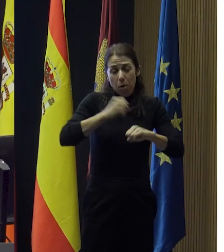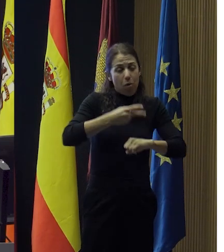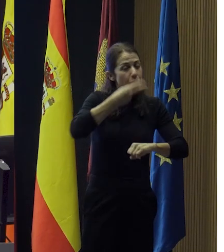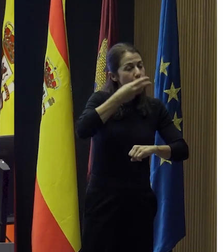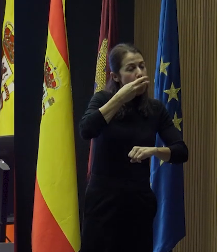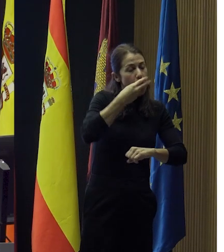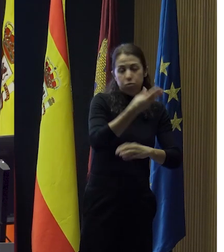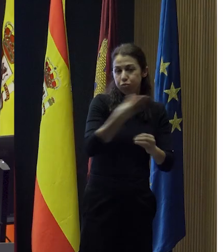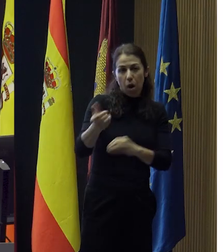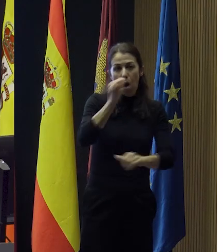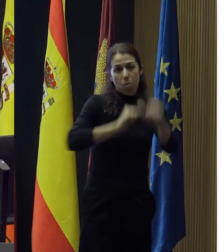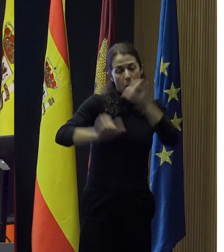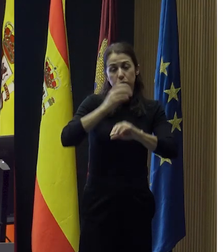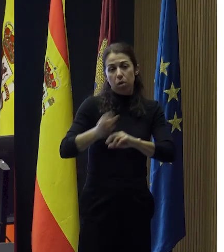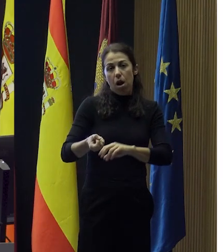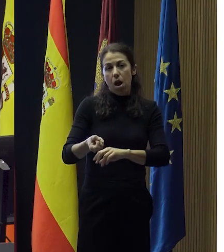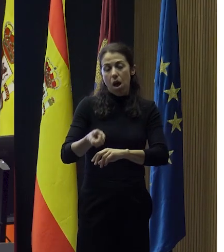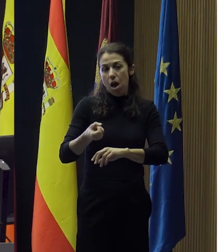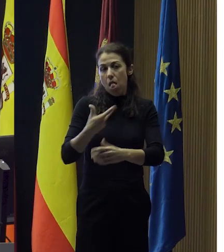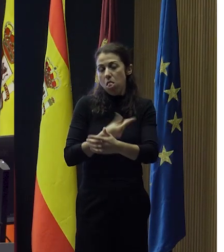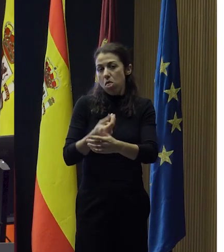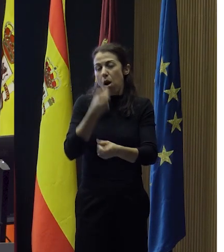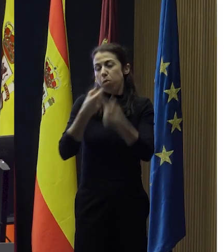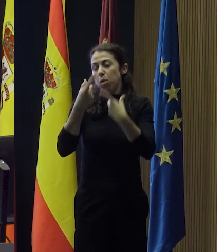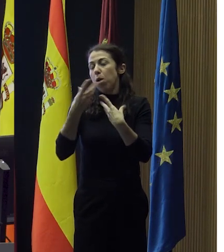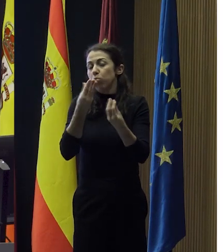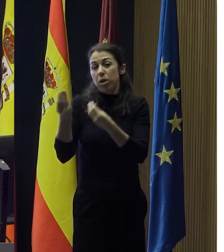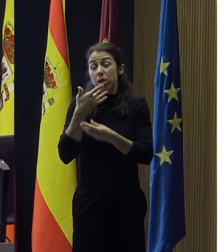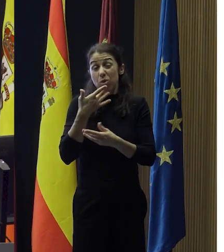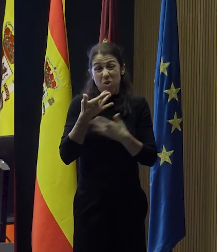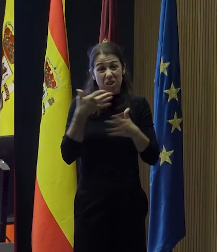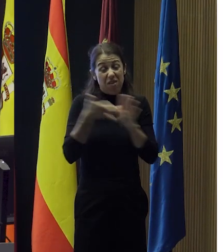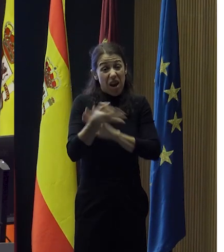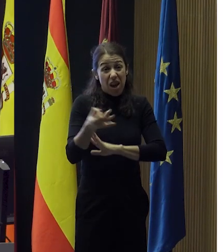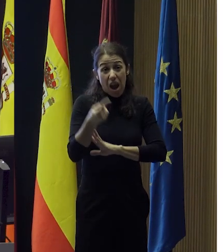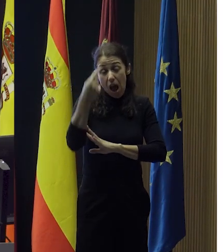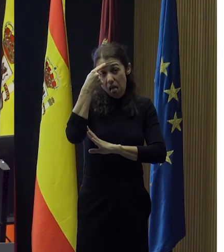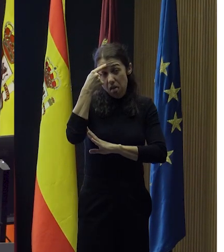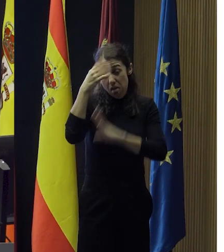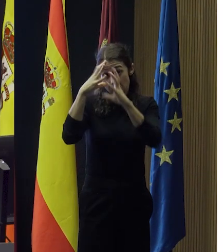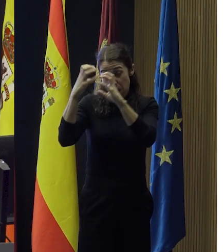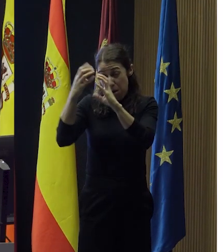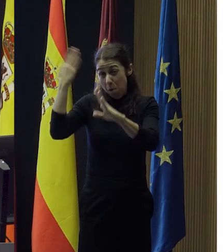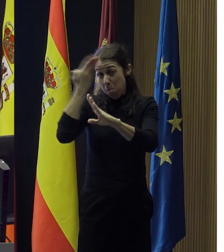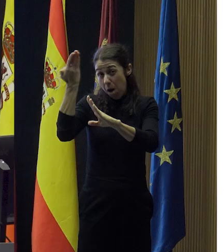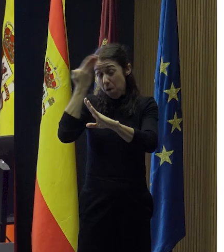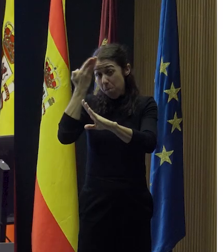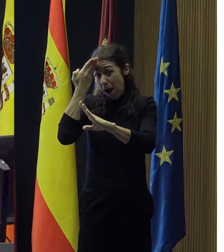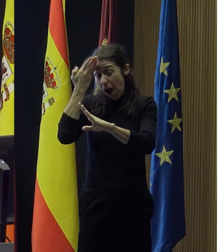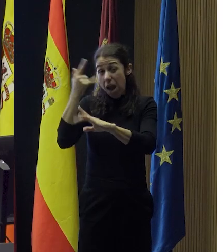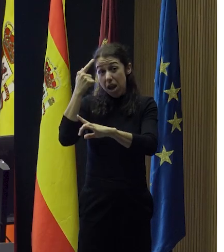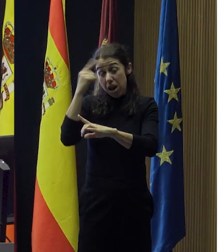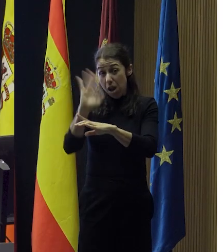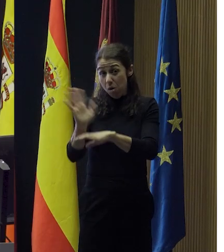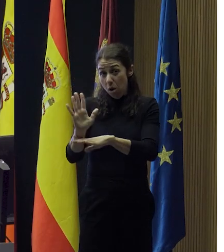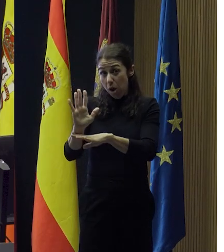bebe mucho y toma muchas drogas. Y todo eso son insultos al cerebro que matan neuronas. Es cierto